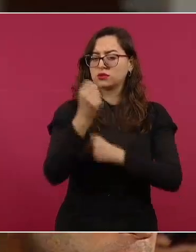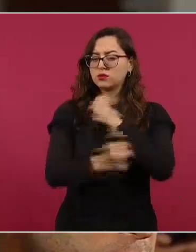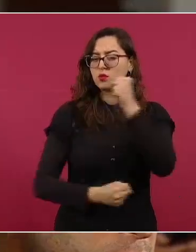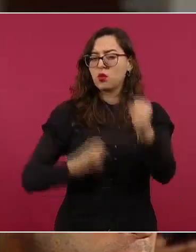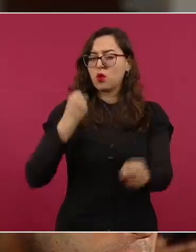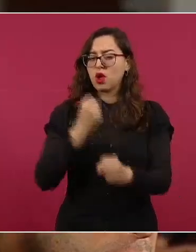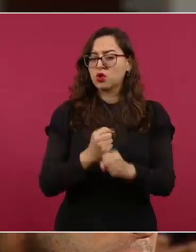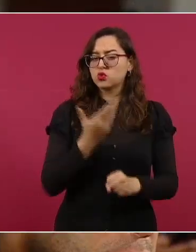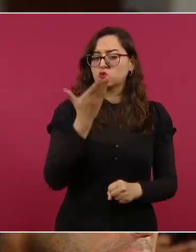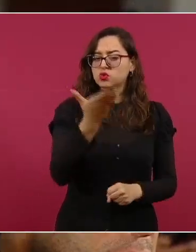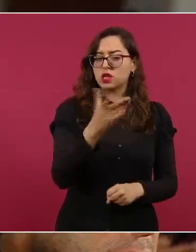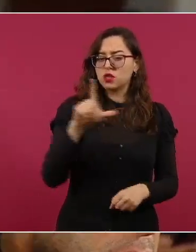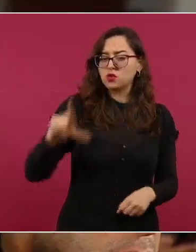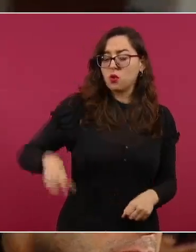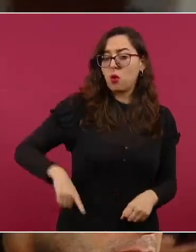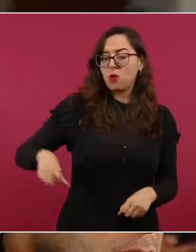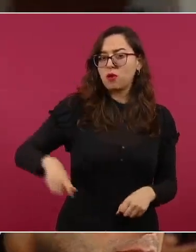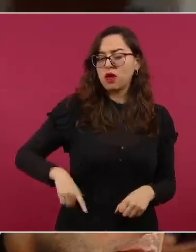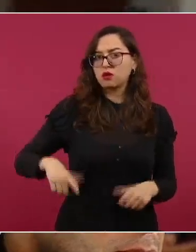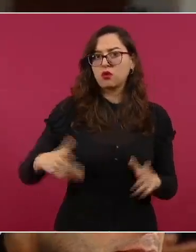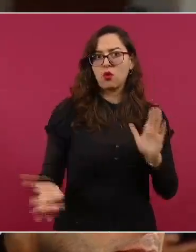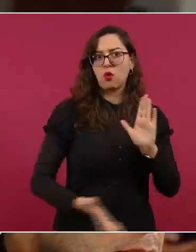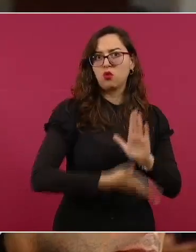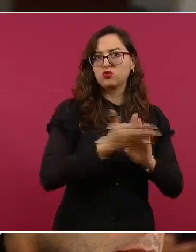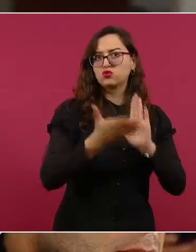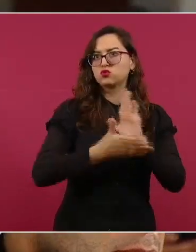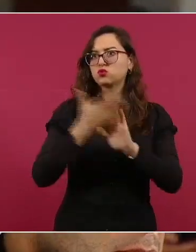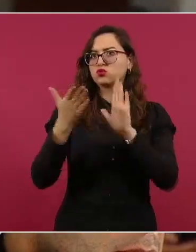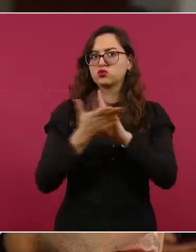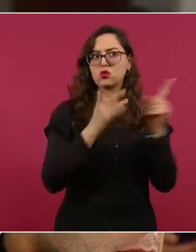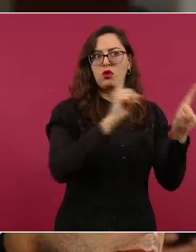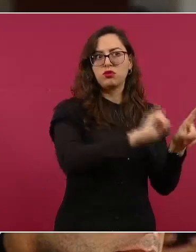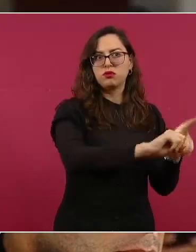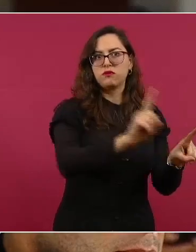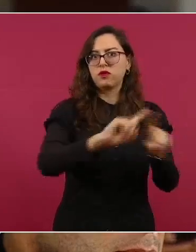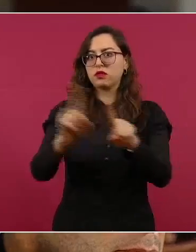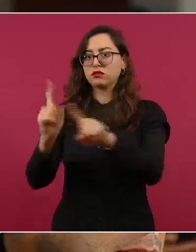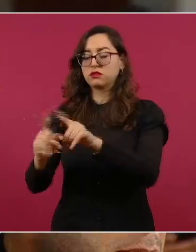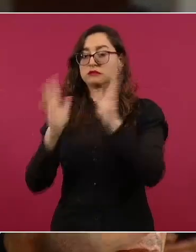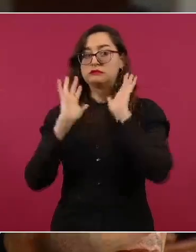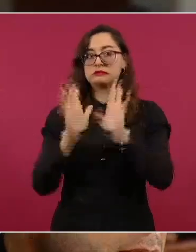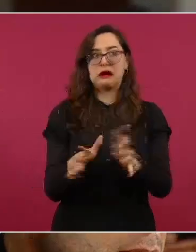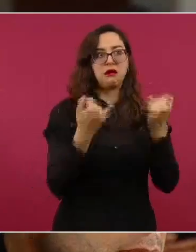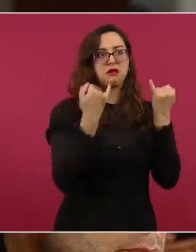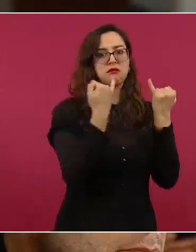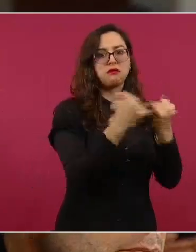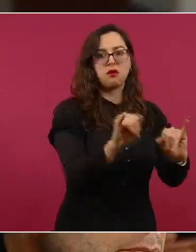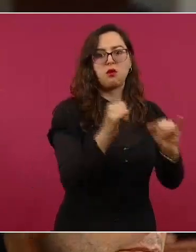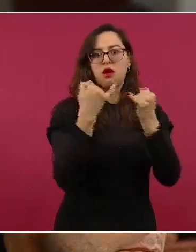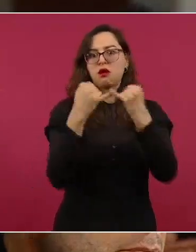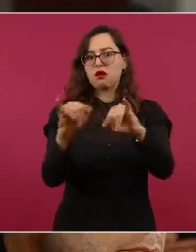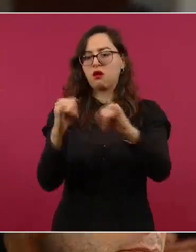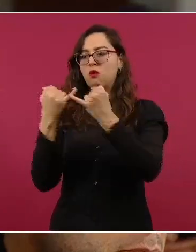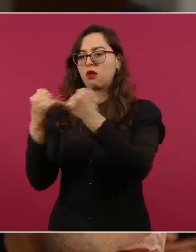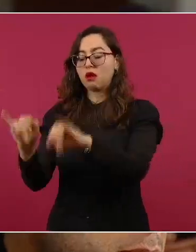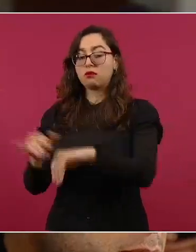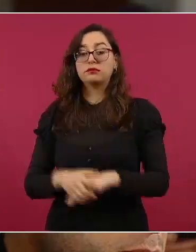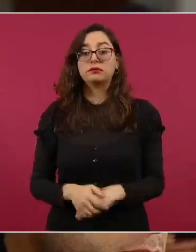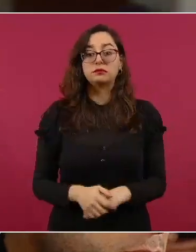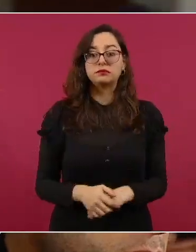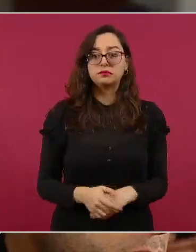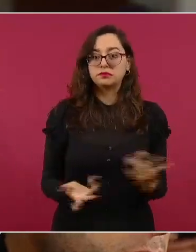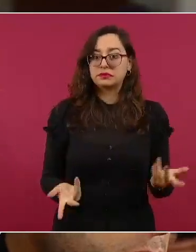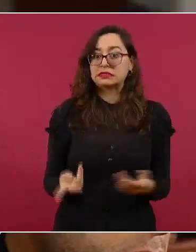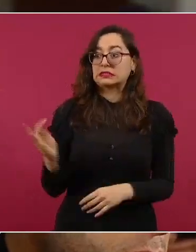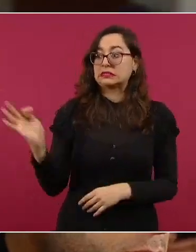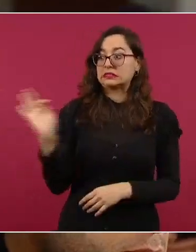históricos para México. Mi pregunta tiene que ver si se requiere mano de obra, se va a requerir